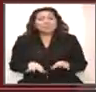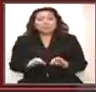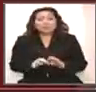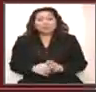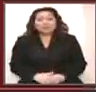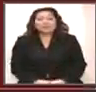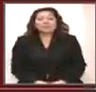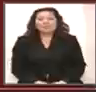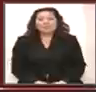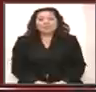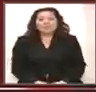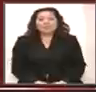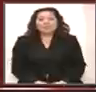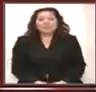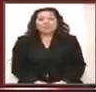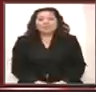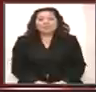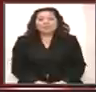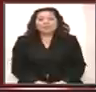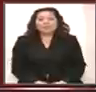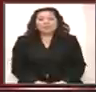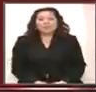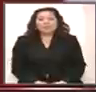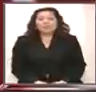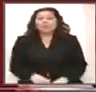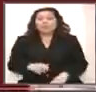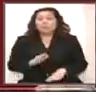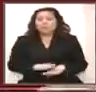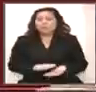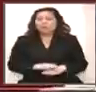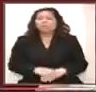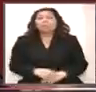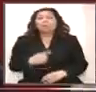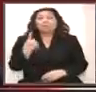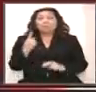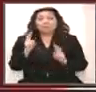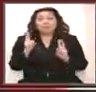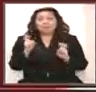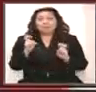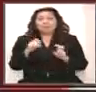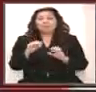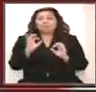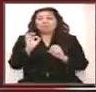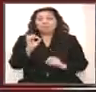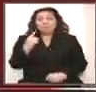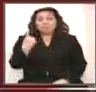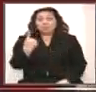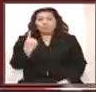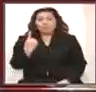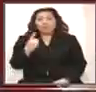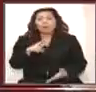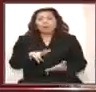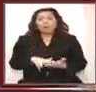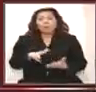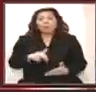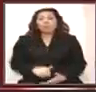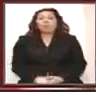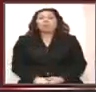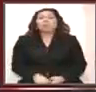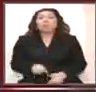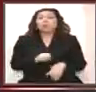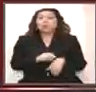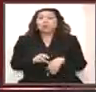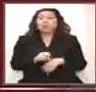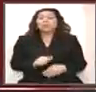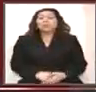relevantes. En relación al primer punto, Punto 1. Políticas aprobadas por el